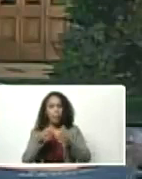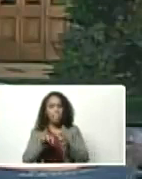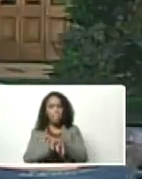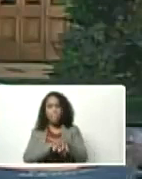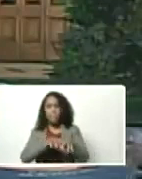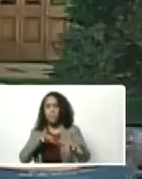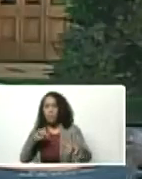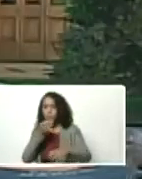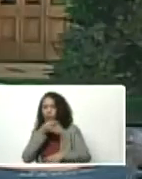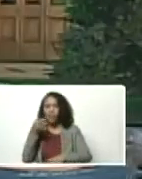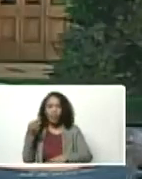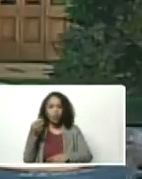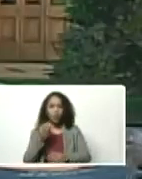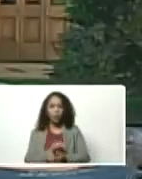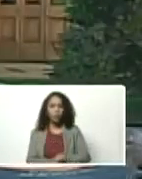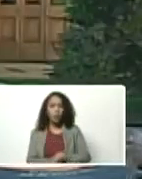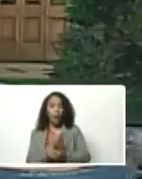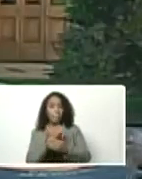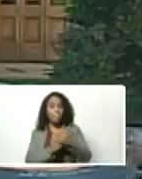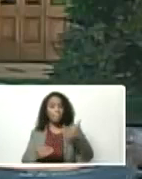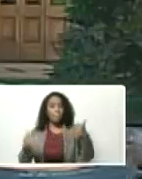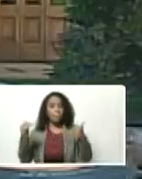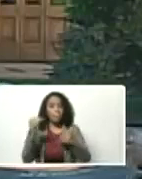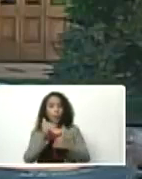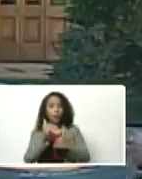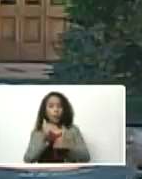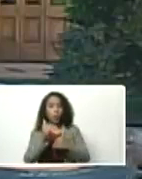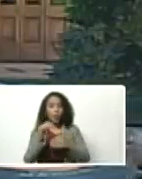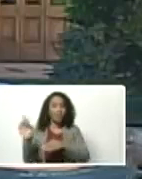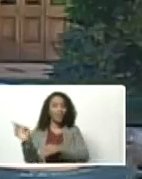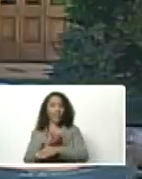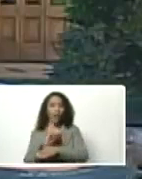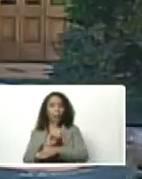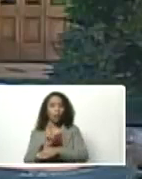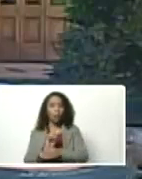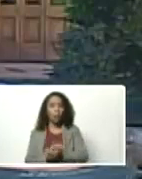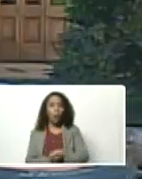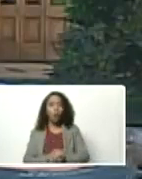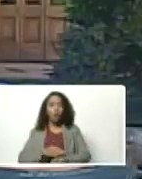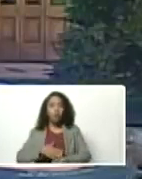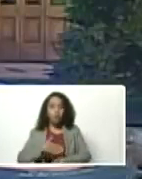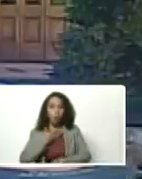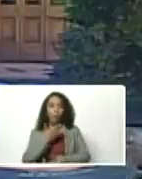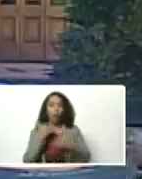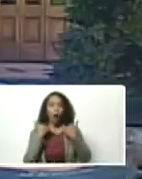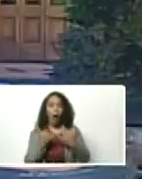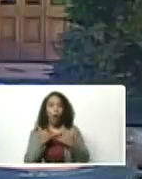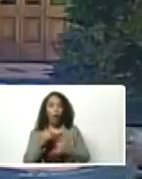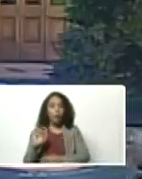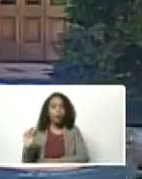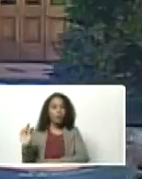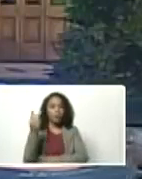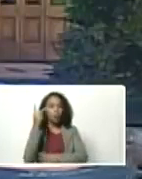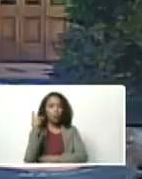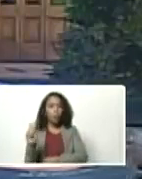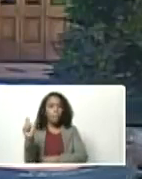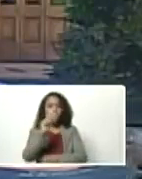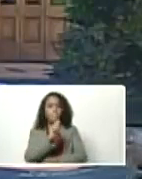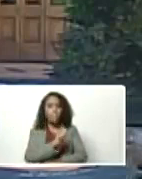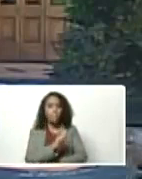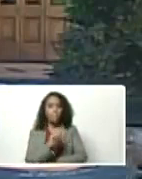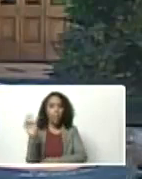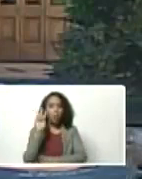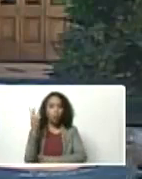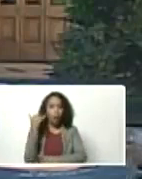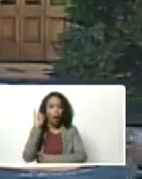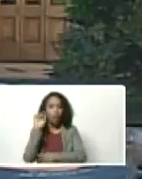calidad y en la mayor rapidez podamos ahora para el segundo semestre Venezuela contar